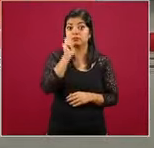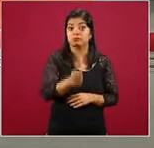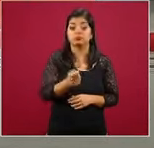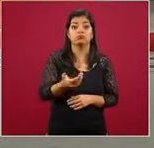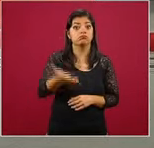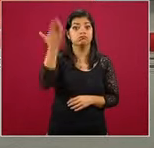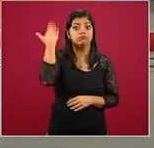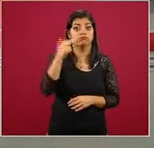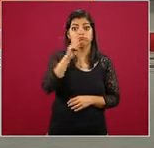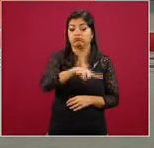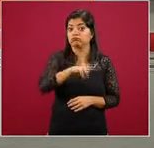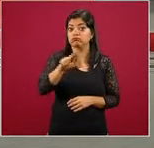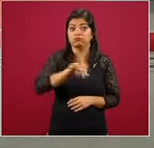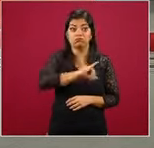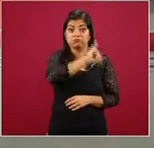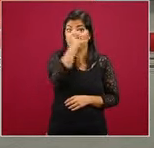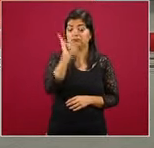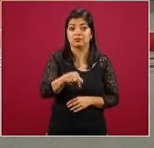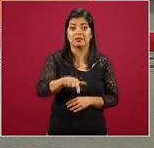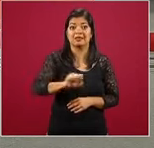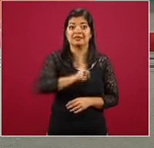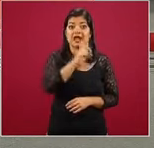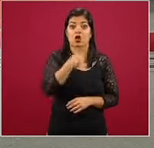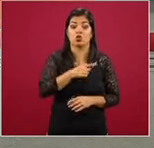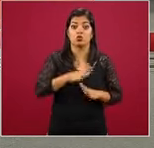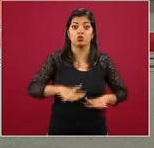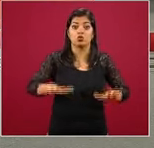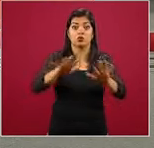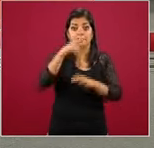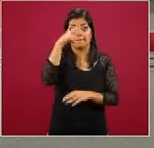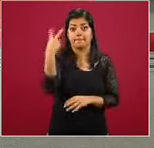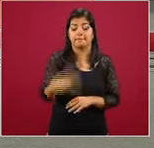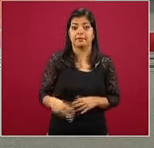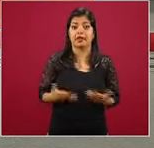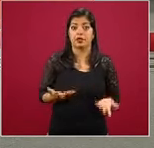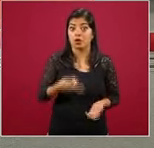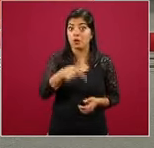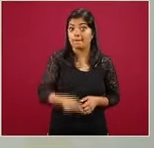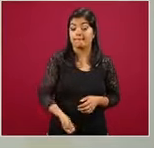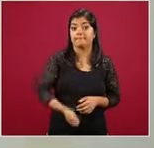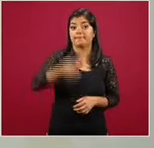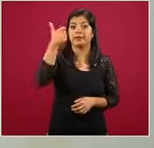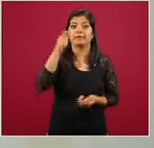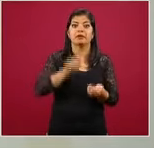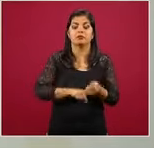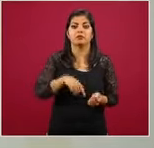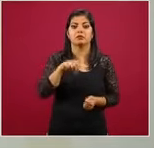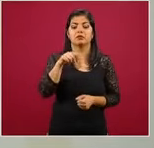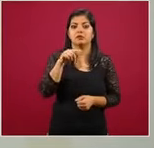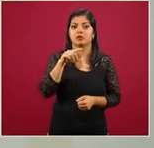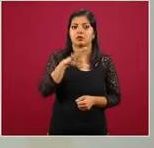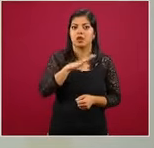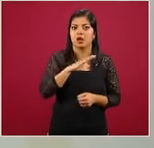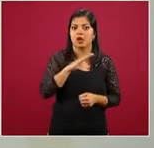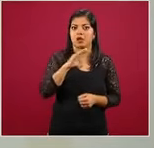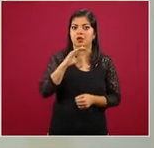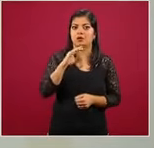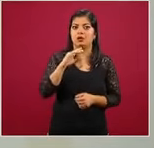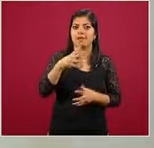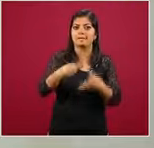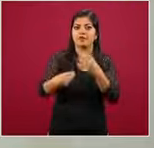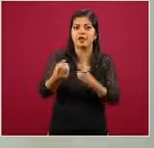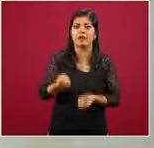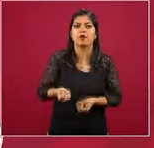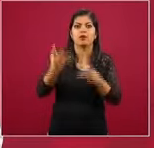existía nunca en la salud pública de México. Es la primera vez que en México los datos de una epidemia